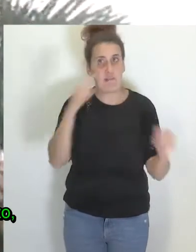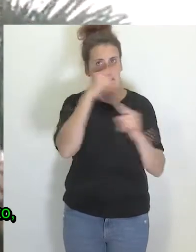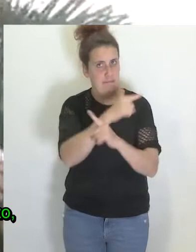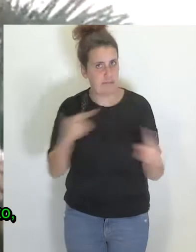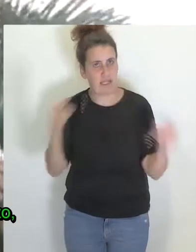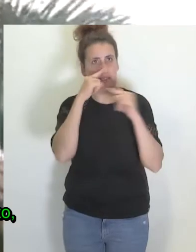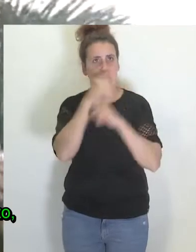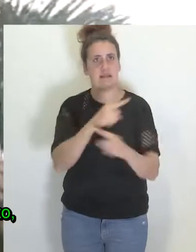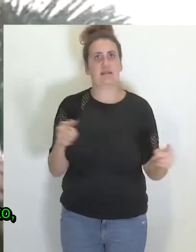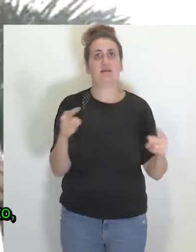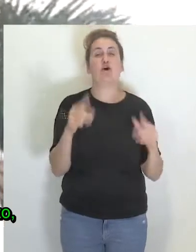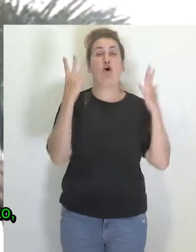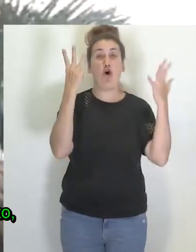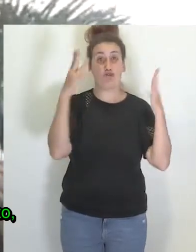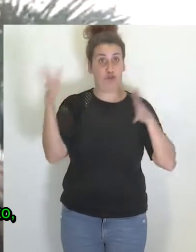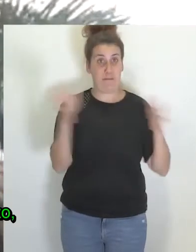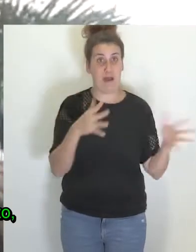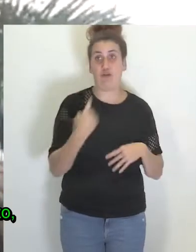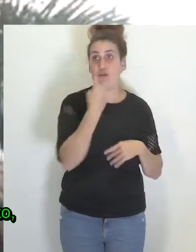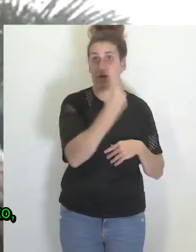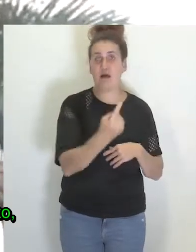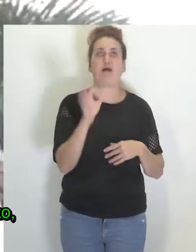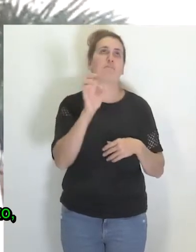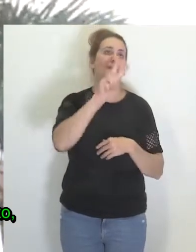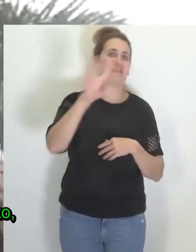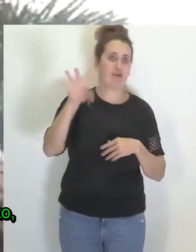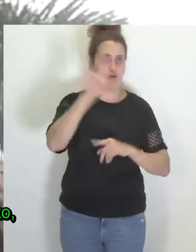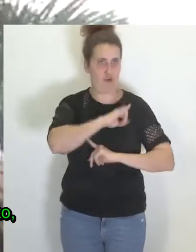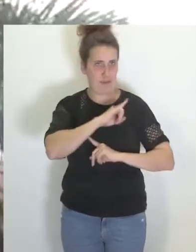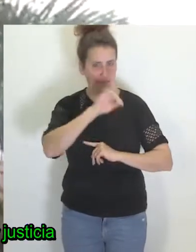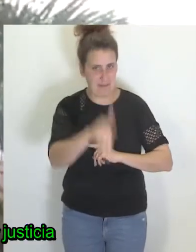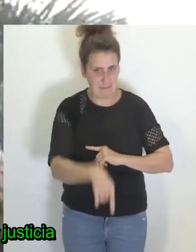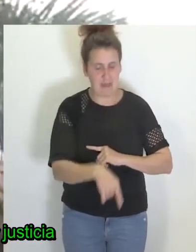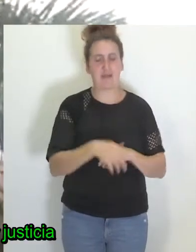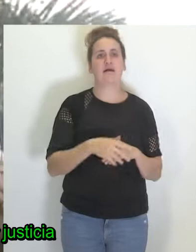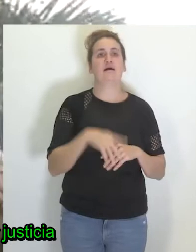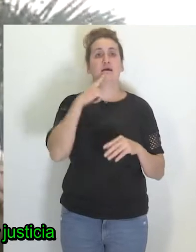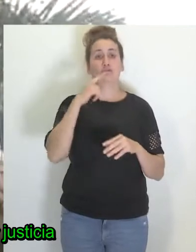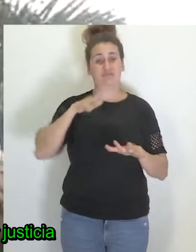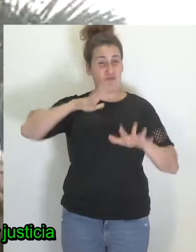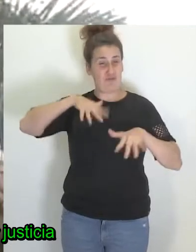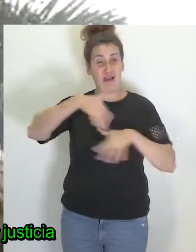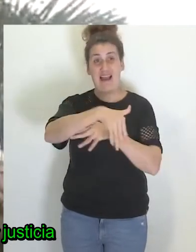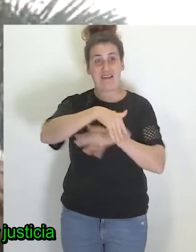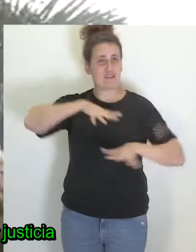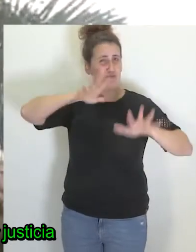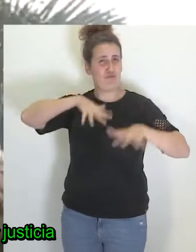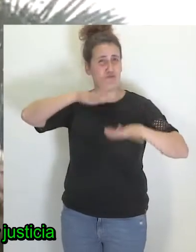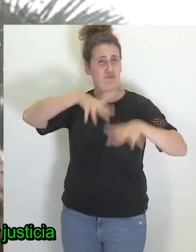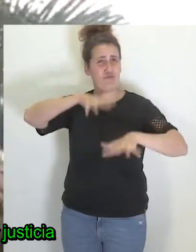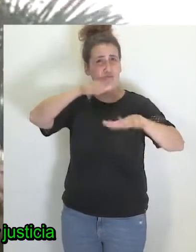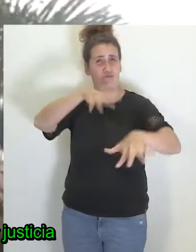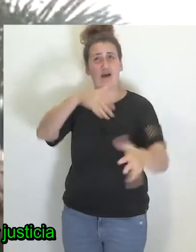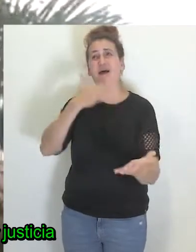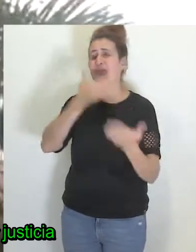anualmente, cada 8 de marzo, cada 25 de noviembre, salíamos a las calles